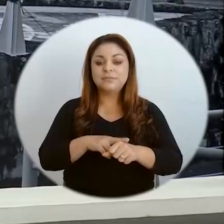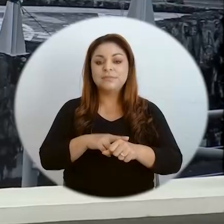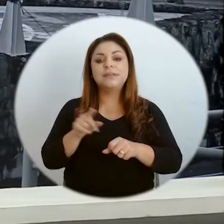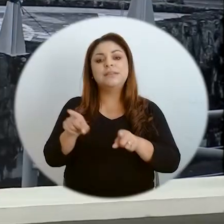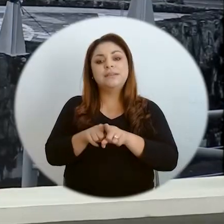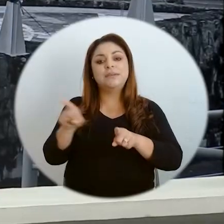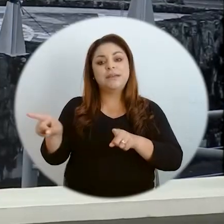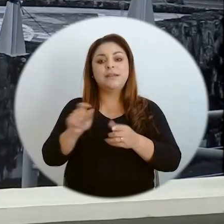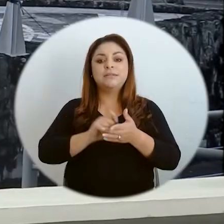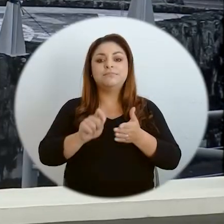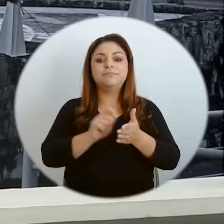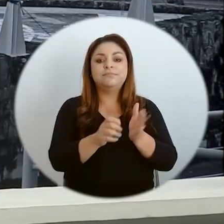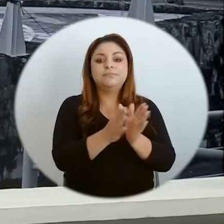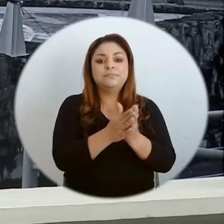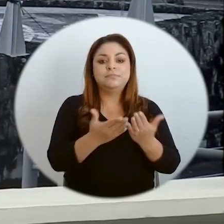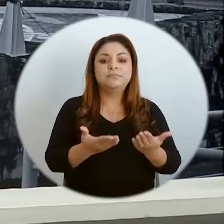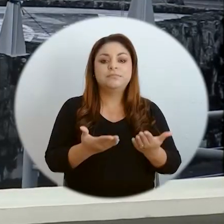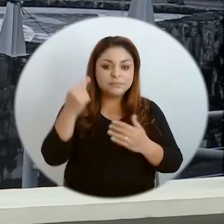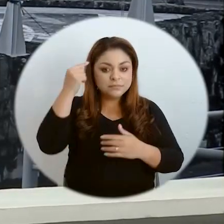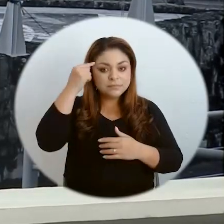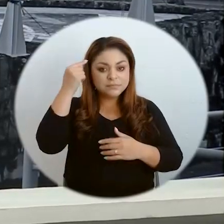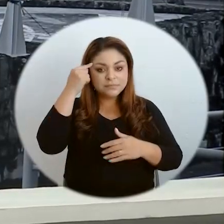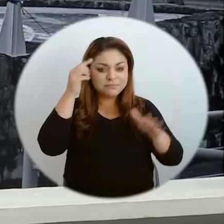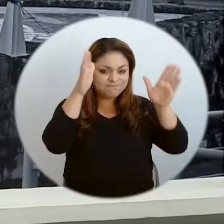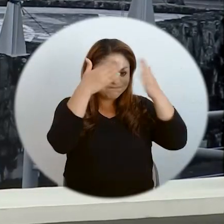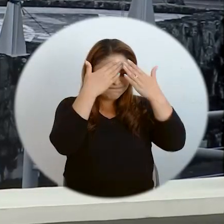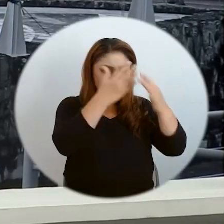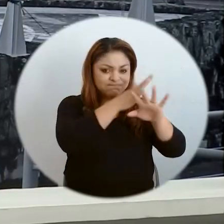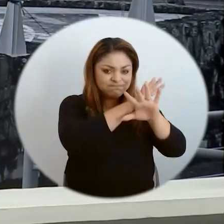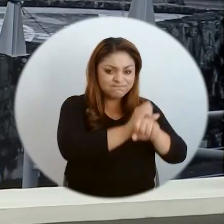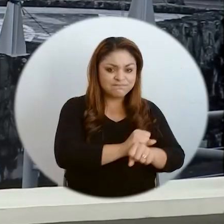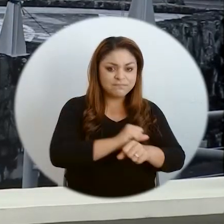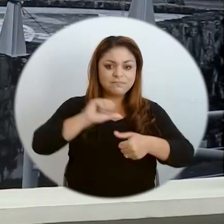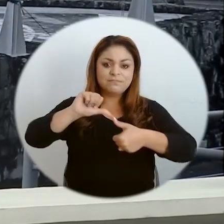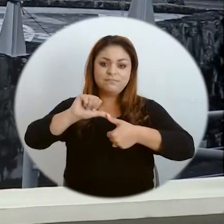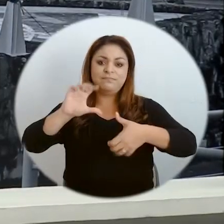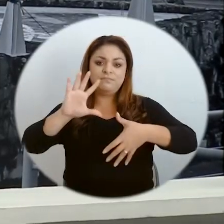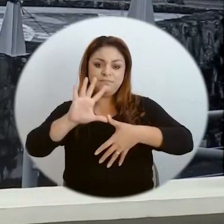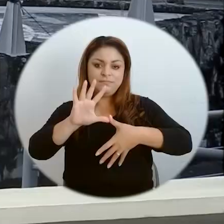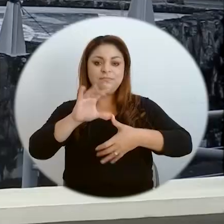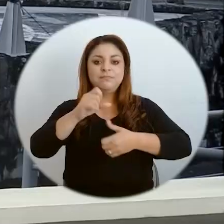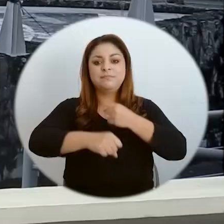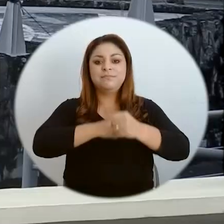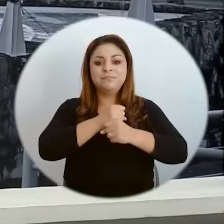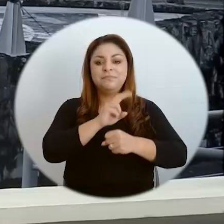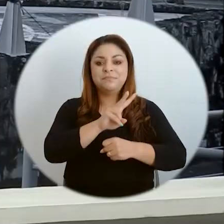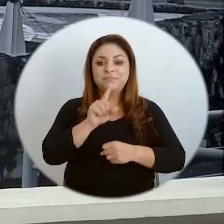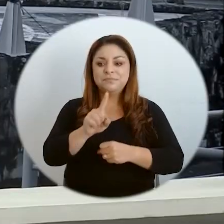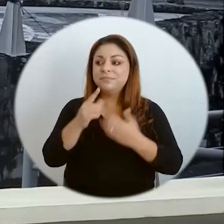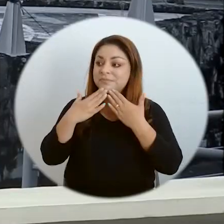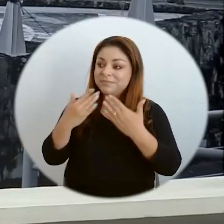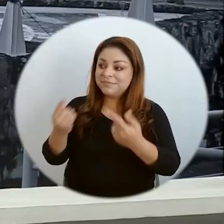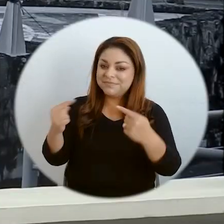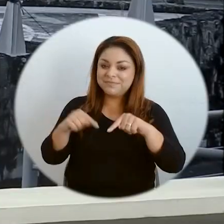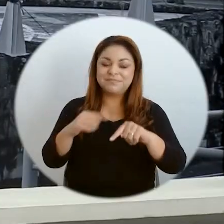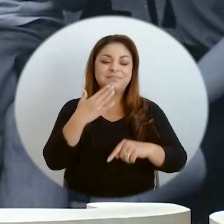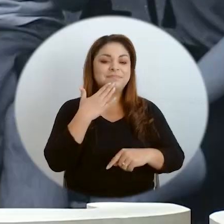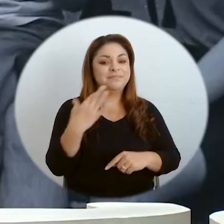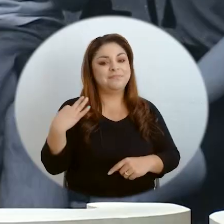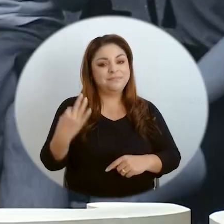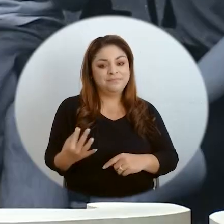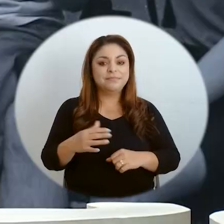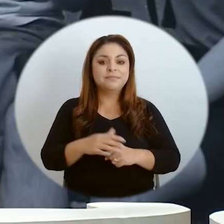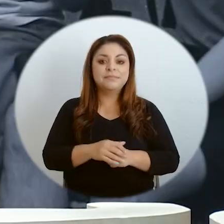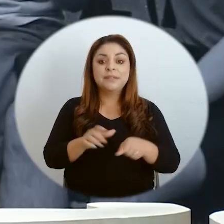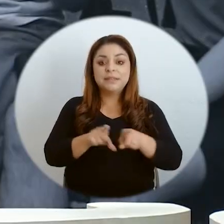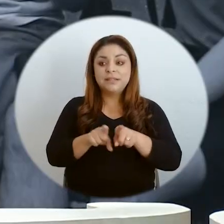además coautor del libro Pensamiento Neoconservador en Centroamérica en el siglo XXI. Gracias por estar con nosotros. No, gracias por la invitación. También